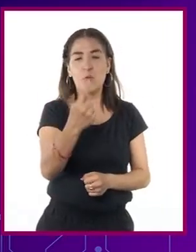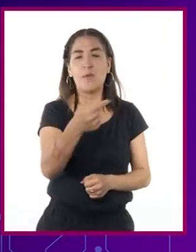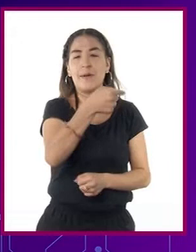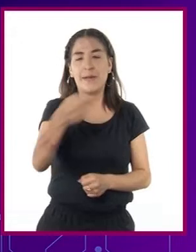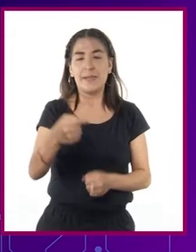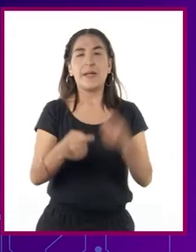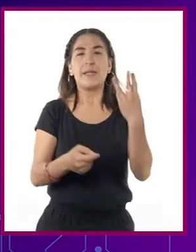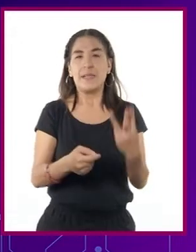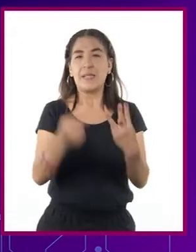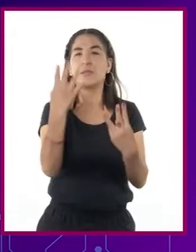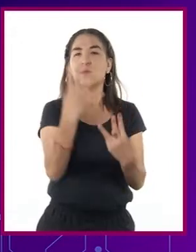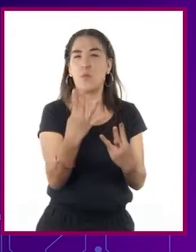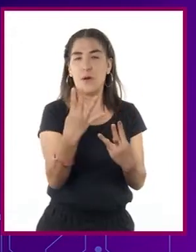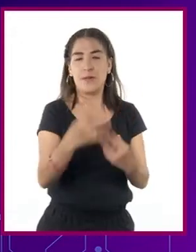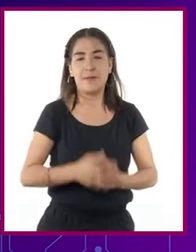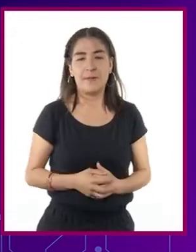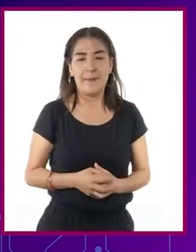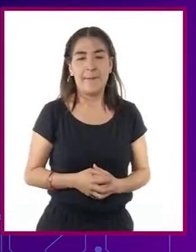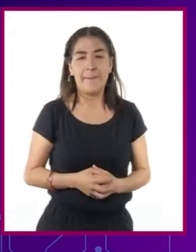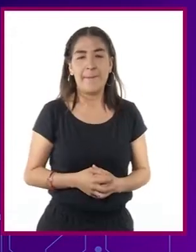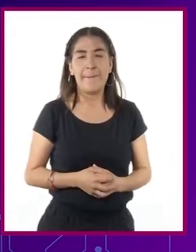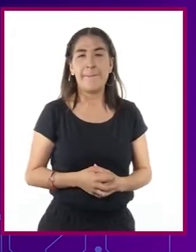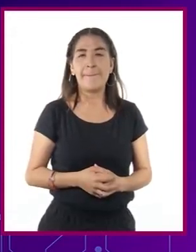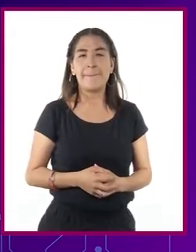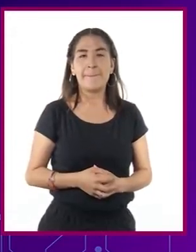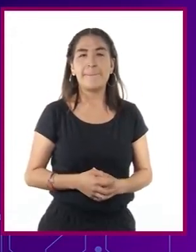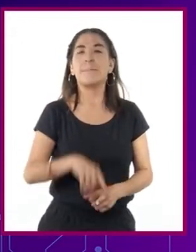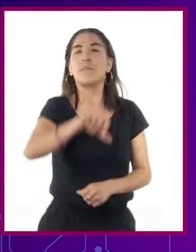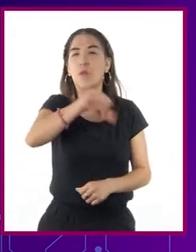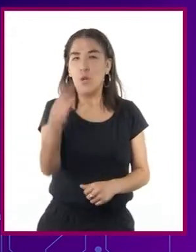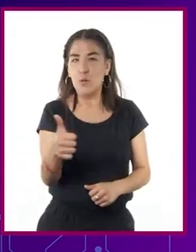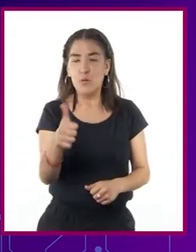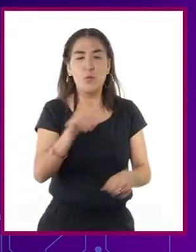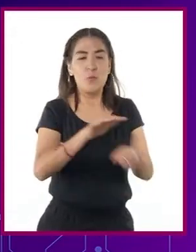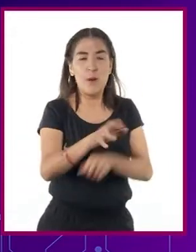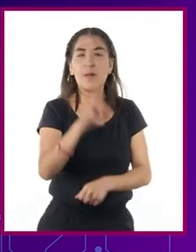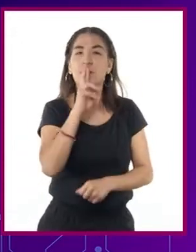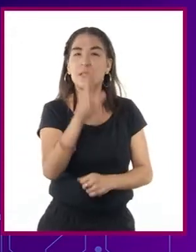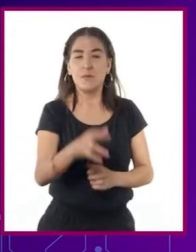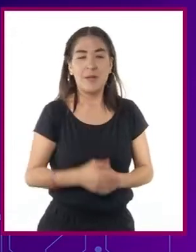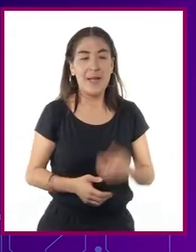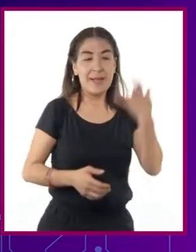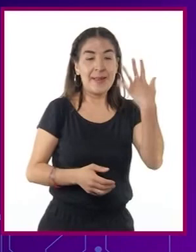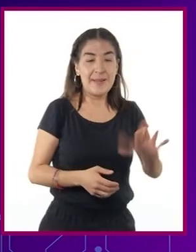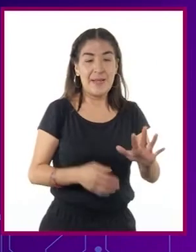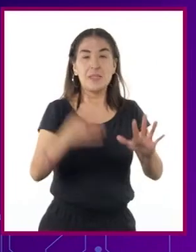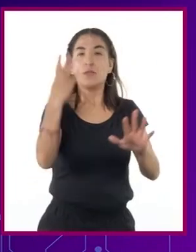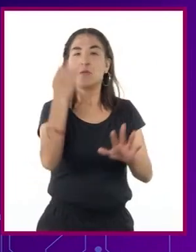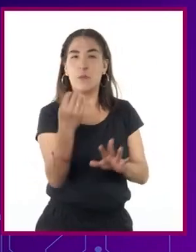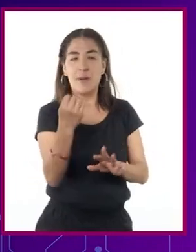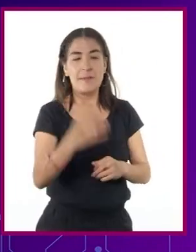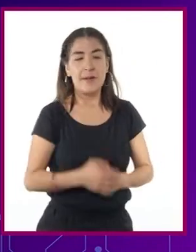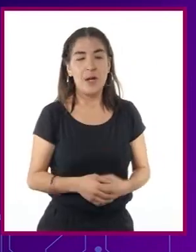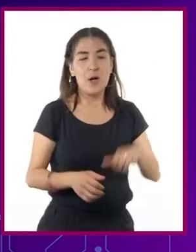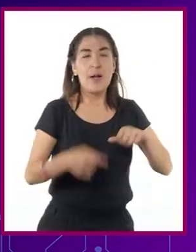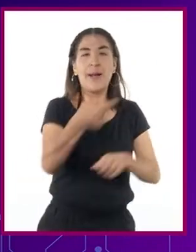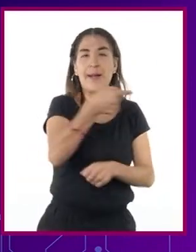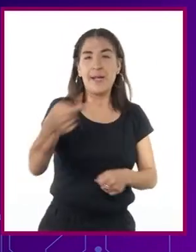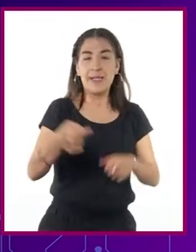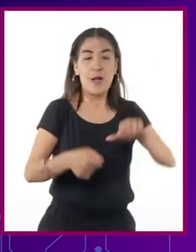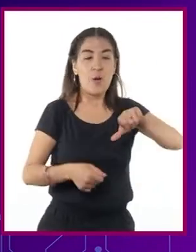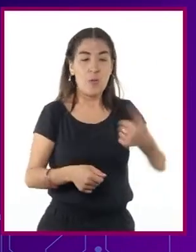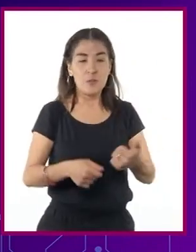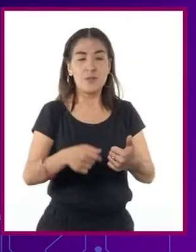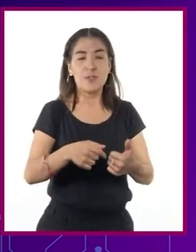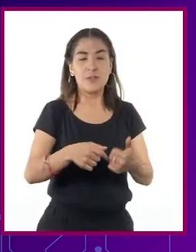entre 3 elevado al exponente 4. El otro cociente es el resultado de 10 elevado a la 9 entre 10 elevado a